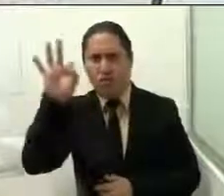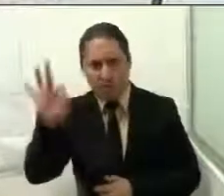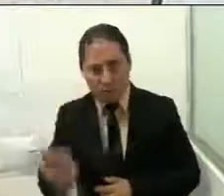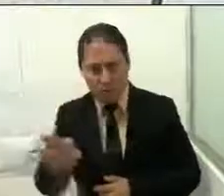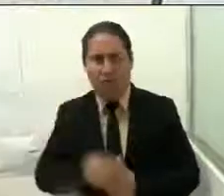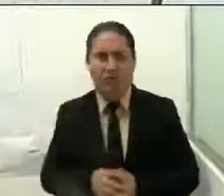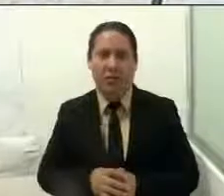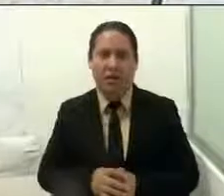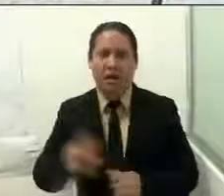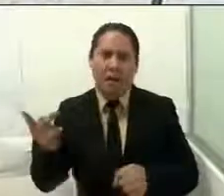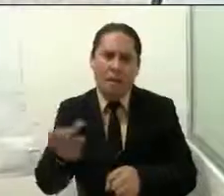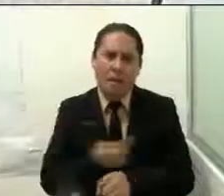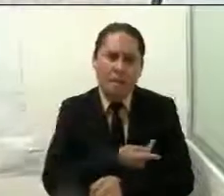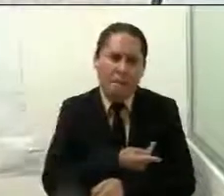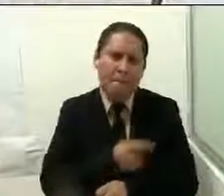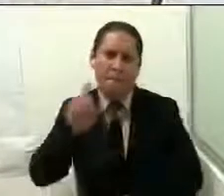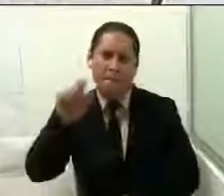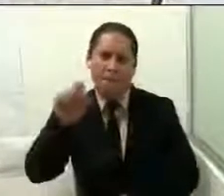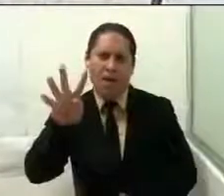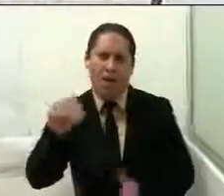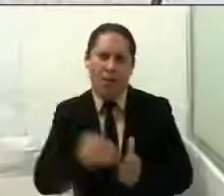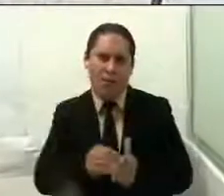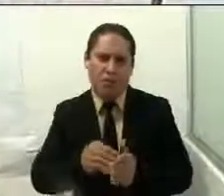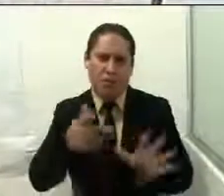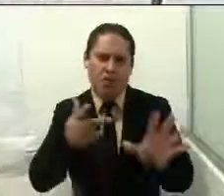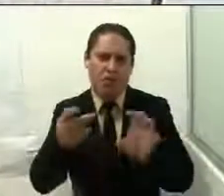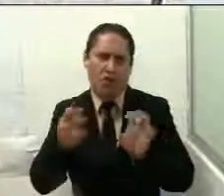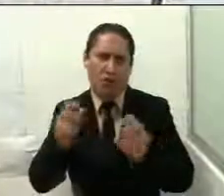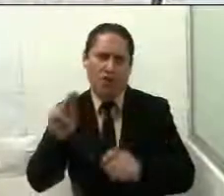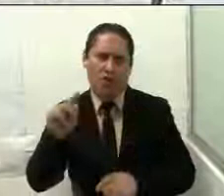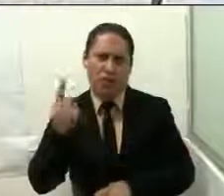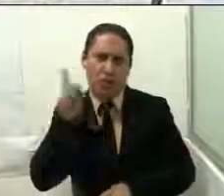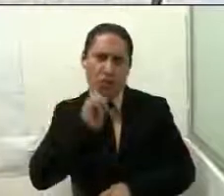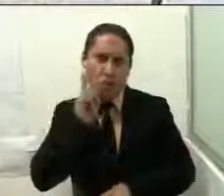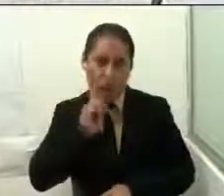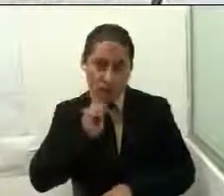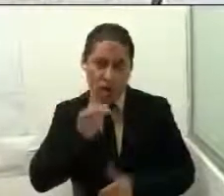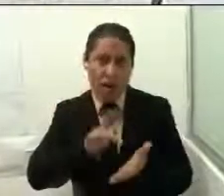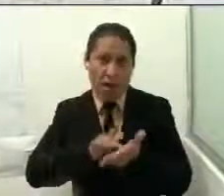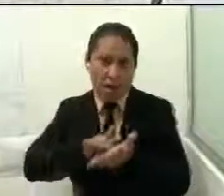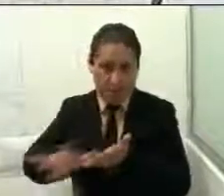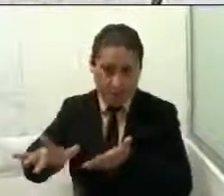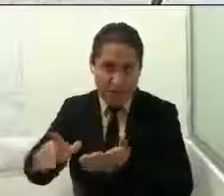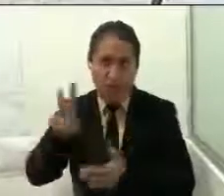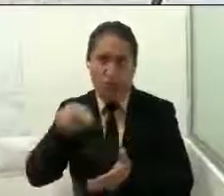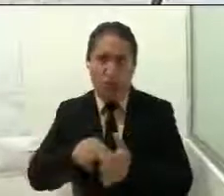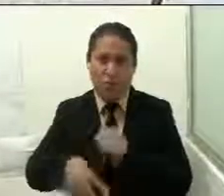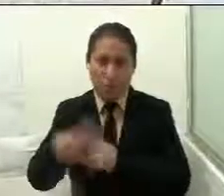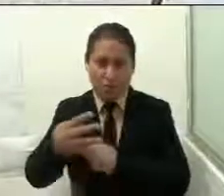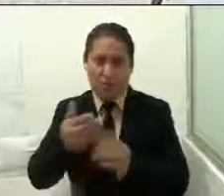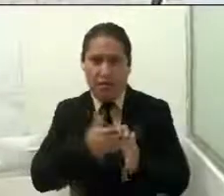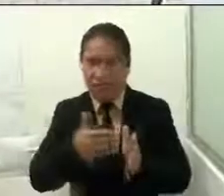pasando de 24 mil 881 mujeres apoyadas en 2014